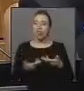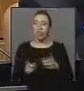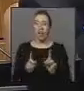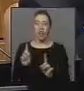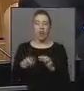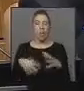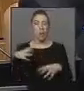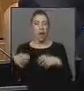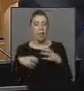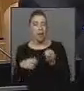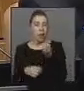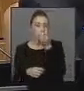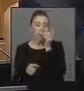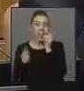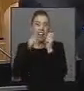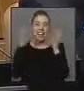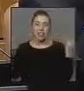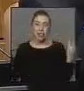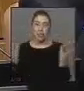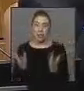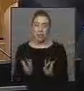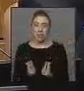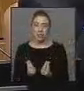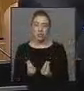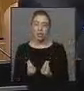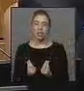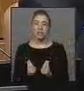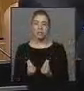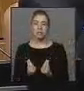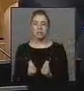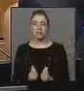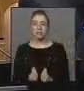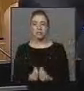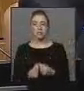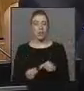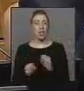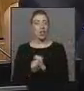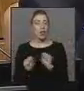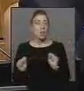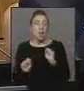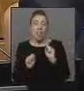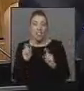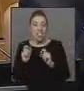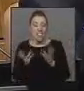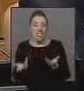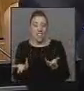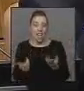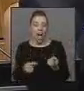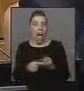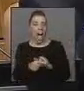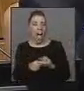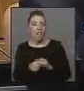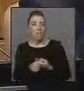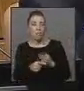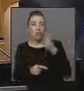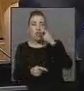algunas especies vulnerables, animales o plantas que no se podían defender del abuso